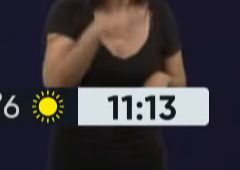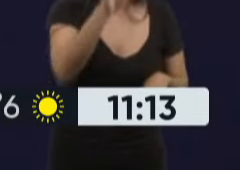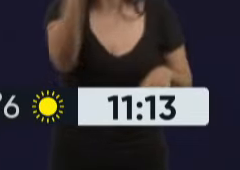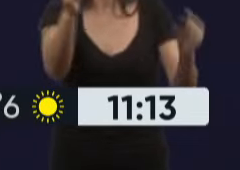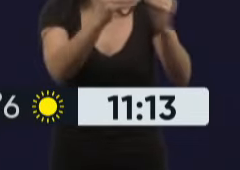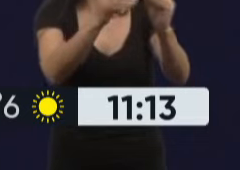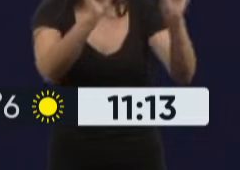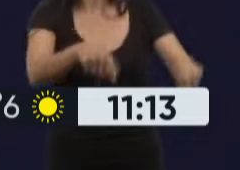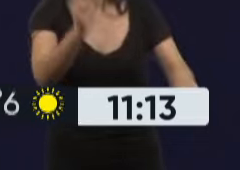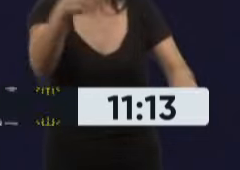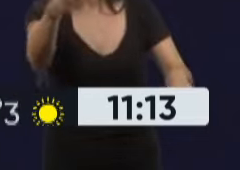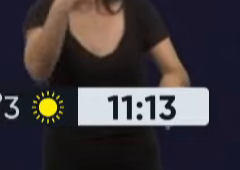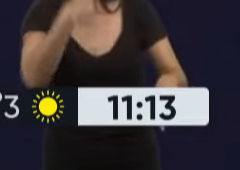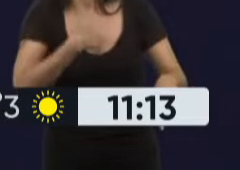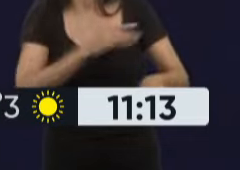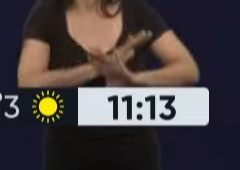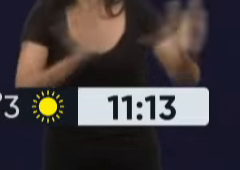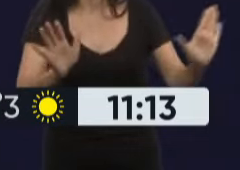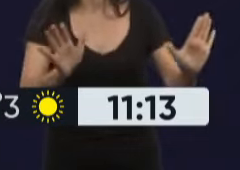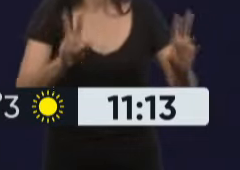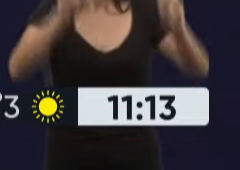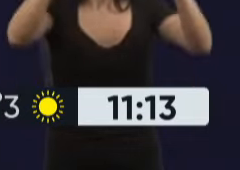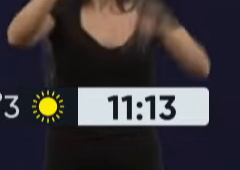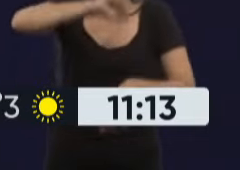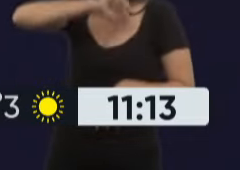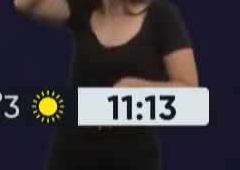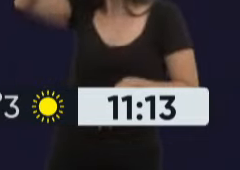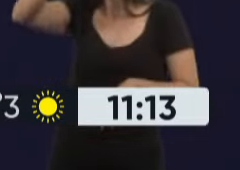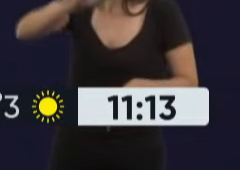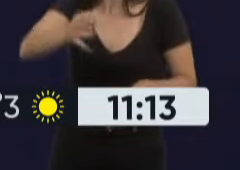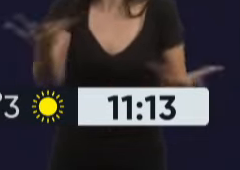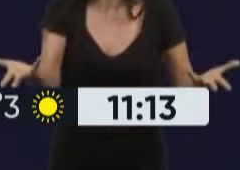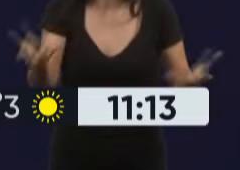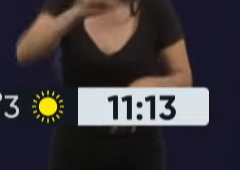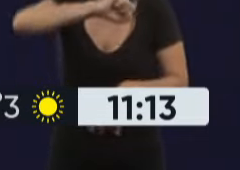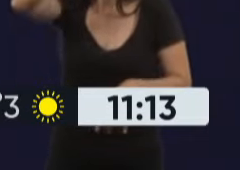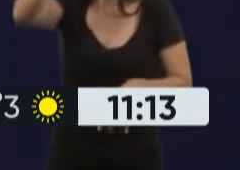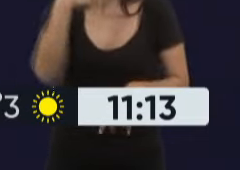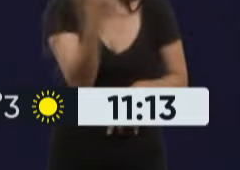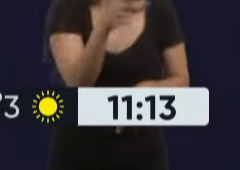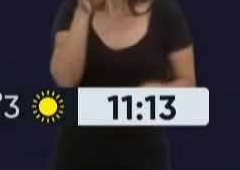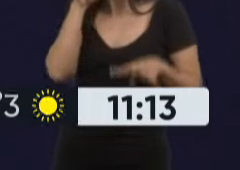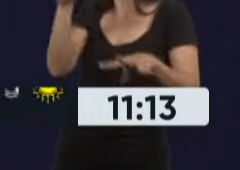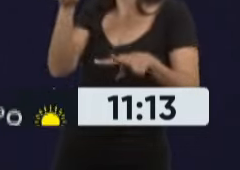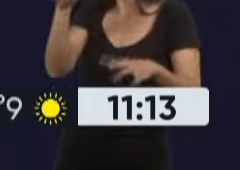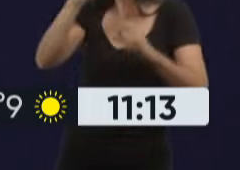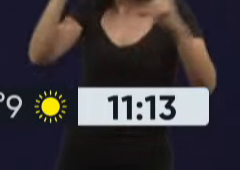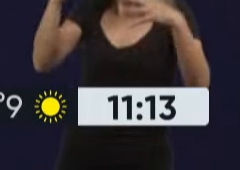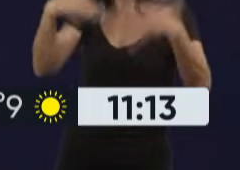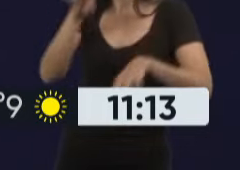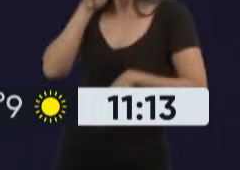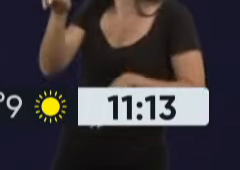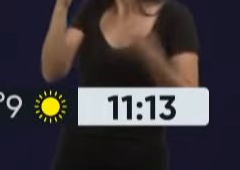me lo haya consultado la inflación núcleo por supuesto es la inflación que que más miramos dentro de